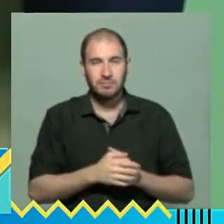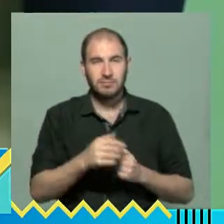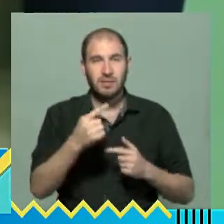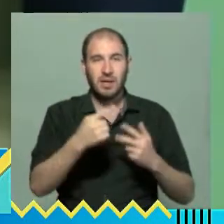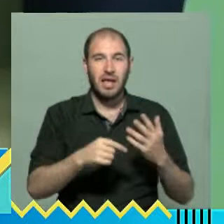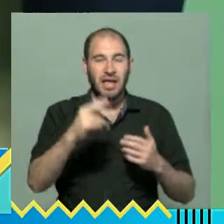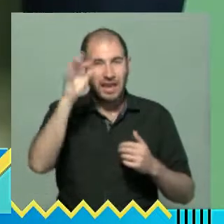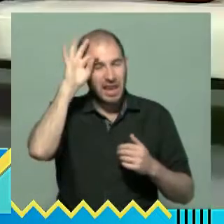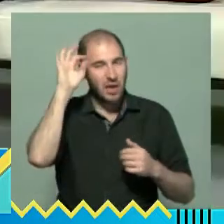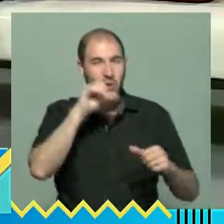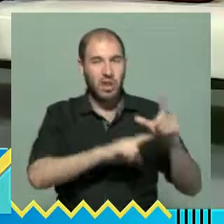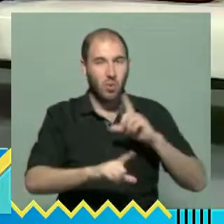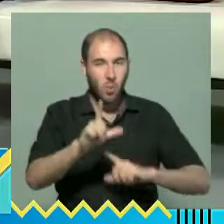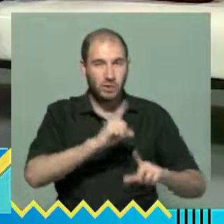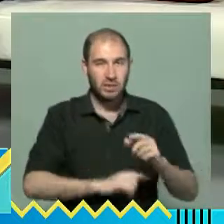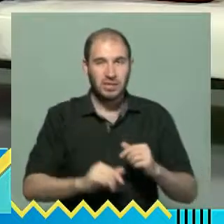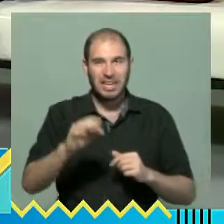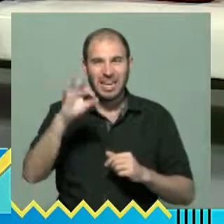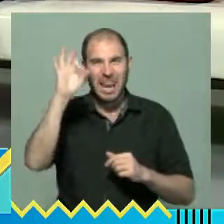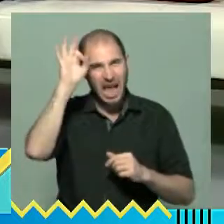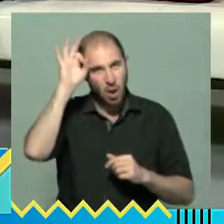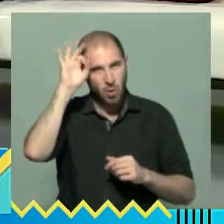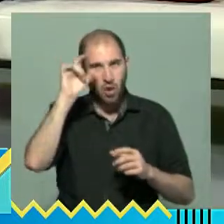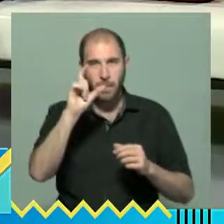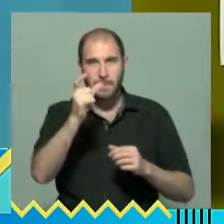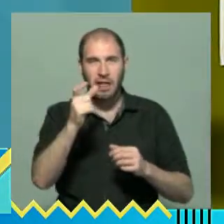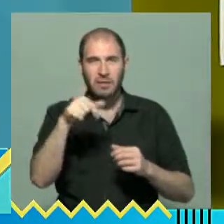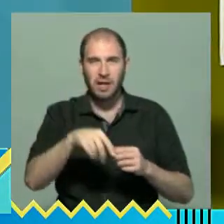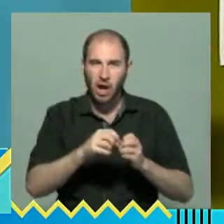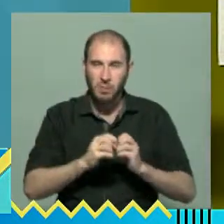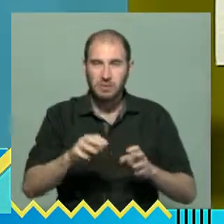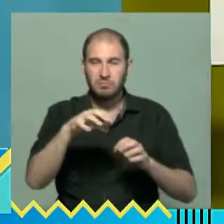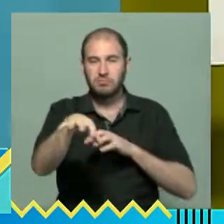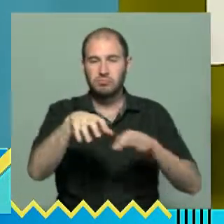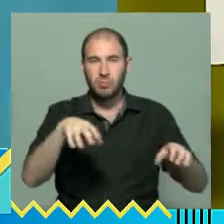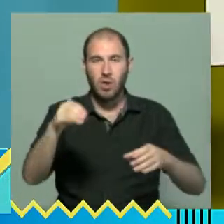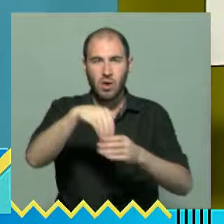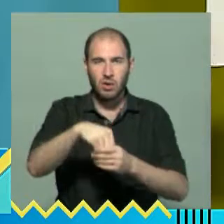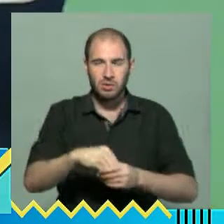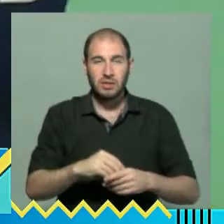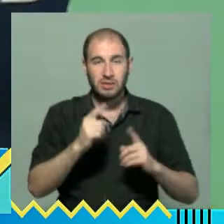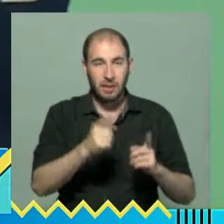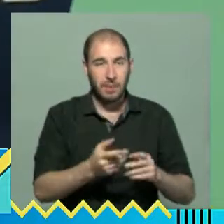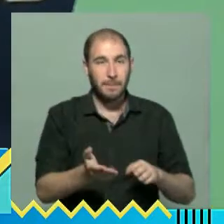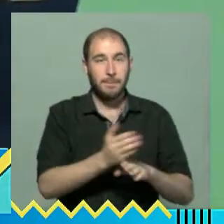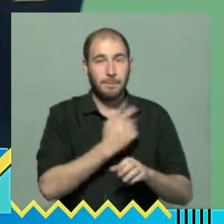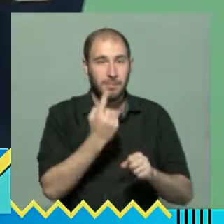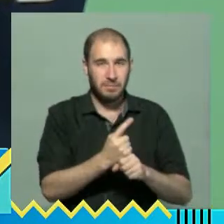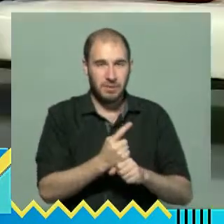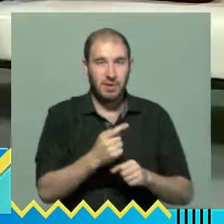neurolingüística, neuroeducación. O sea, claro. el neuro ya se empezó a incorporar como una disciplina en otras disciplinas. Y anteponer, ¿no?